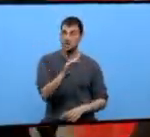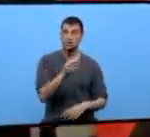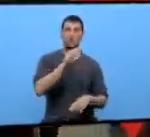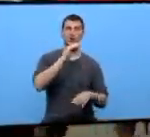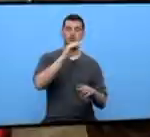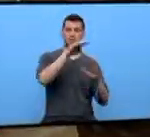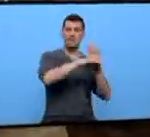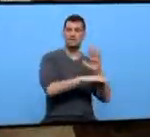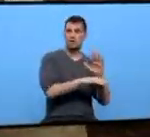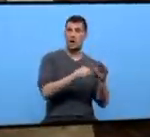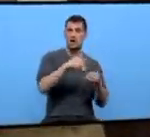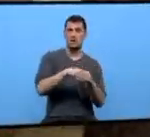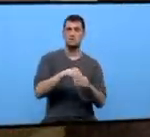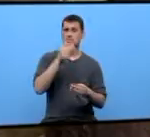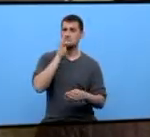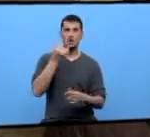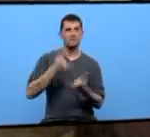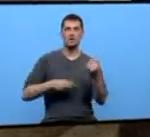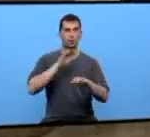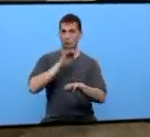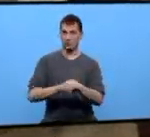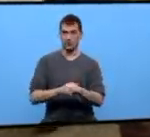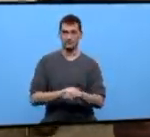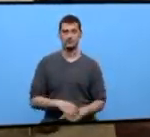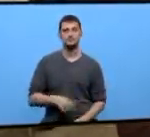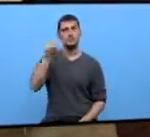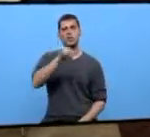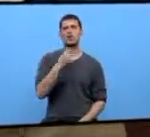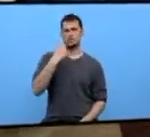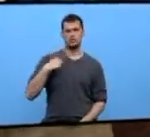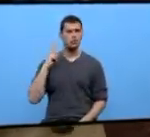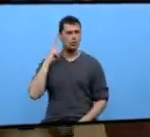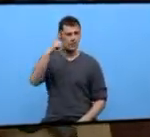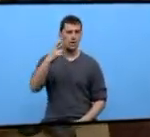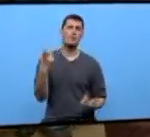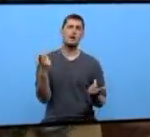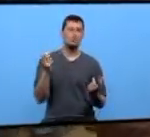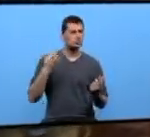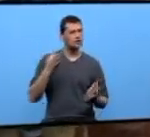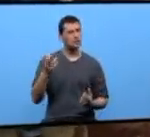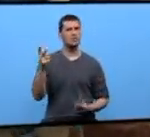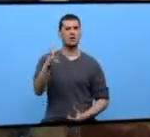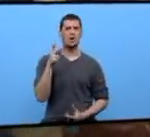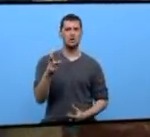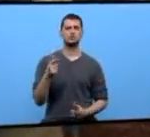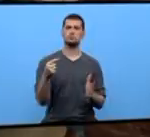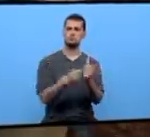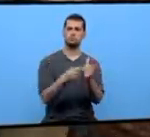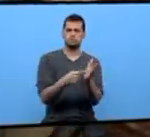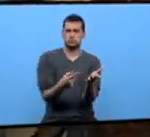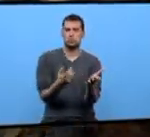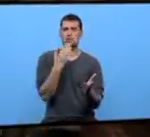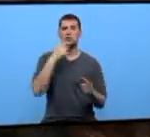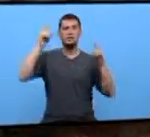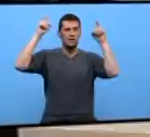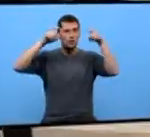seu programa electoral. Eu estou jubilada, pero iso non quita de que tengamos que reivindicar nosos derechos, que son a sanidade, a educación e